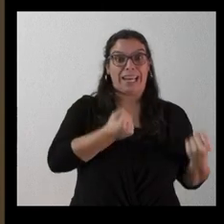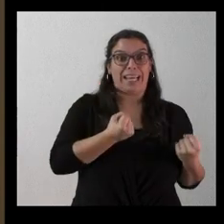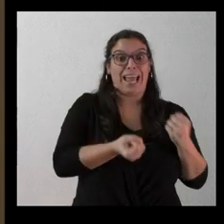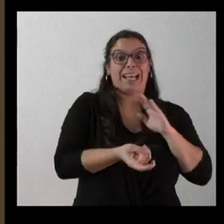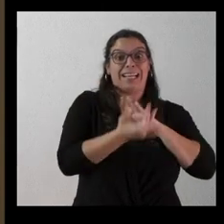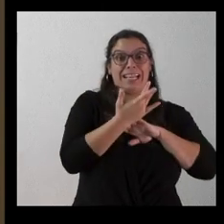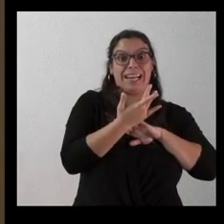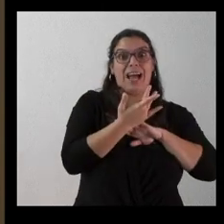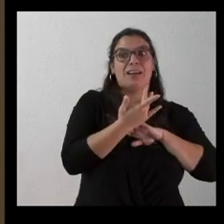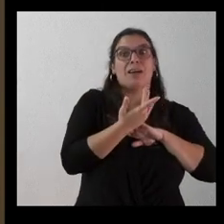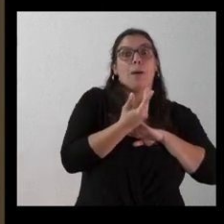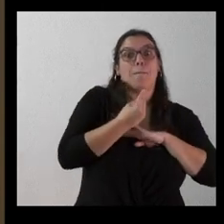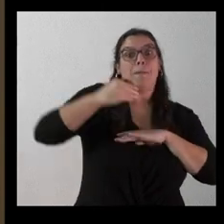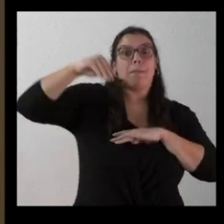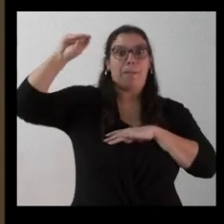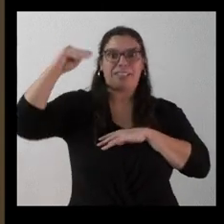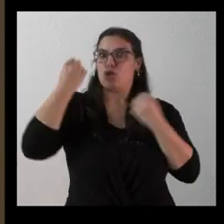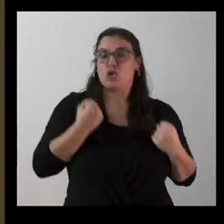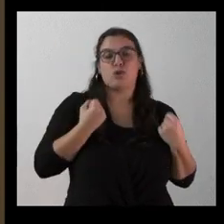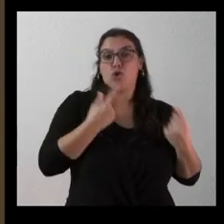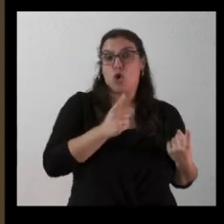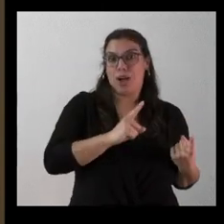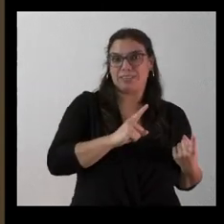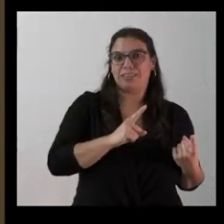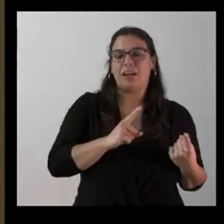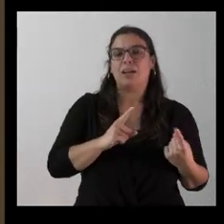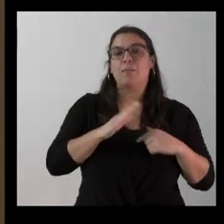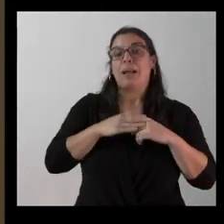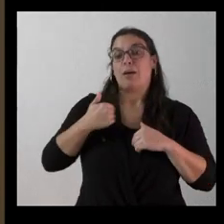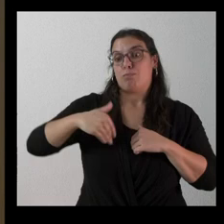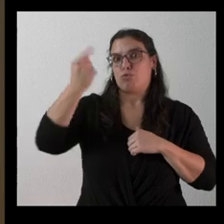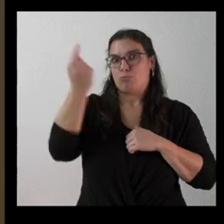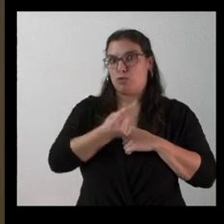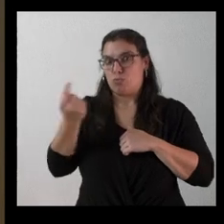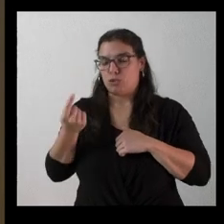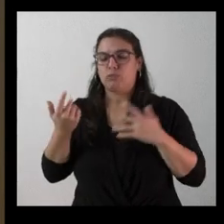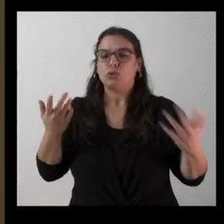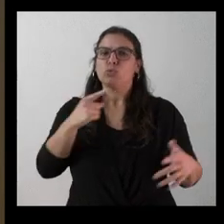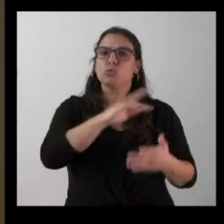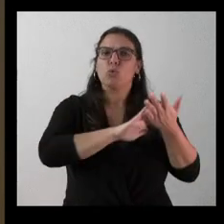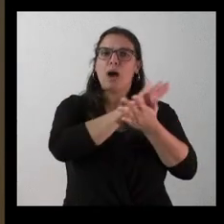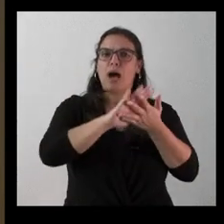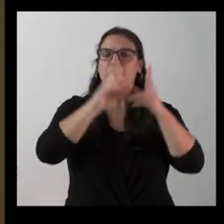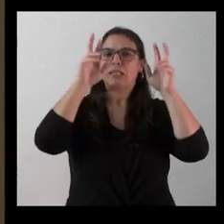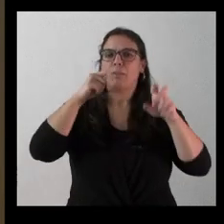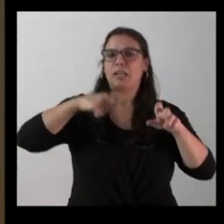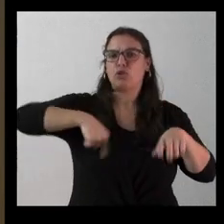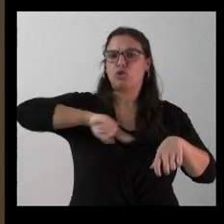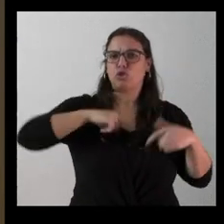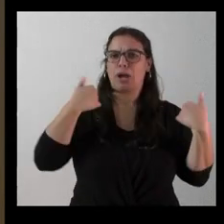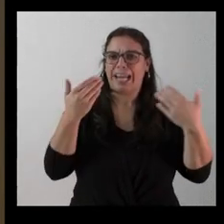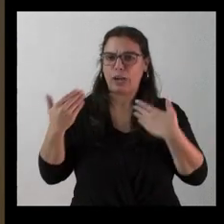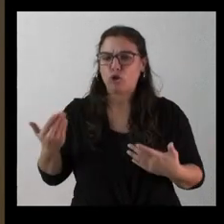cupo verde de cara en los presupuestos Nosotros siempre habla de la generosidad de nuestra comunidad por el tema eólico y demás se